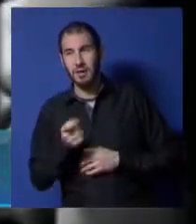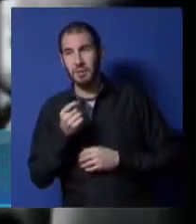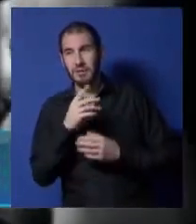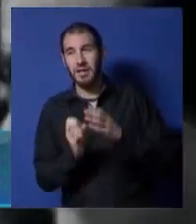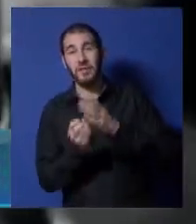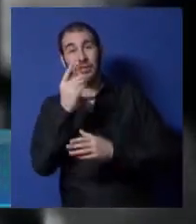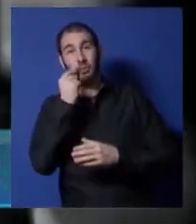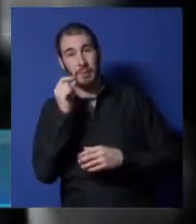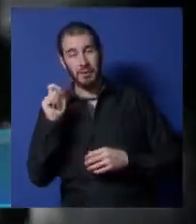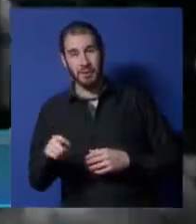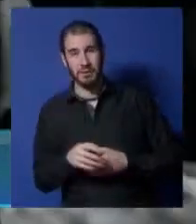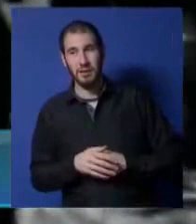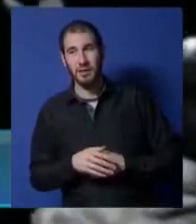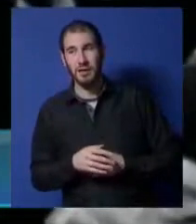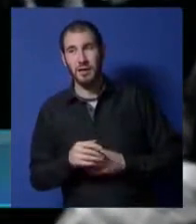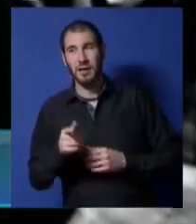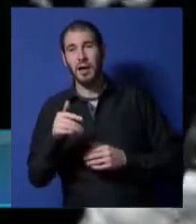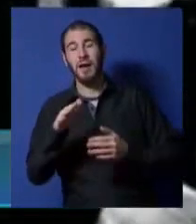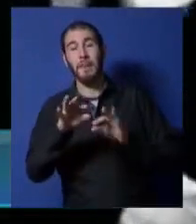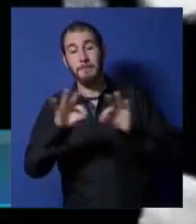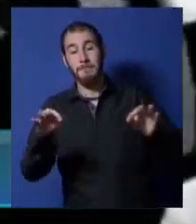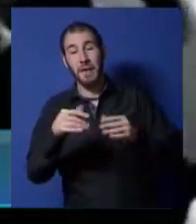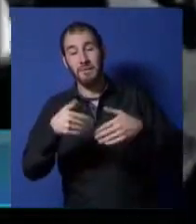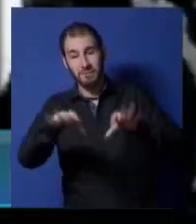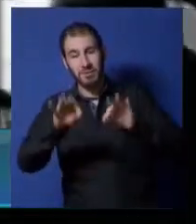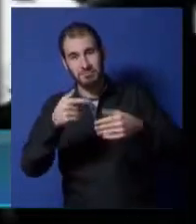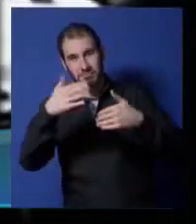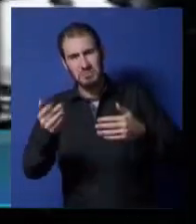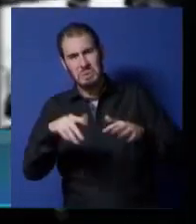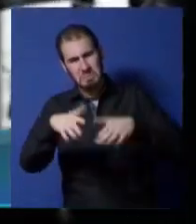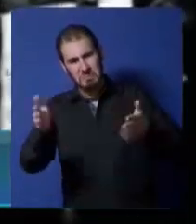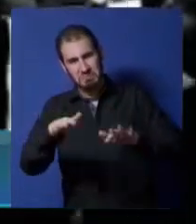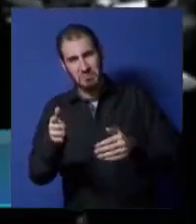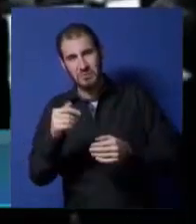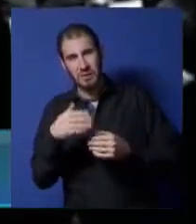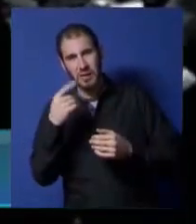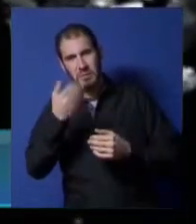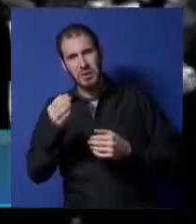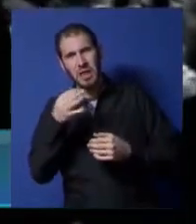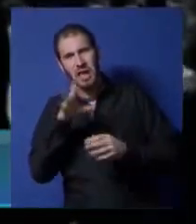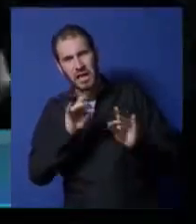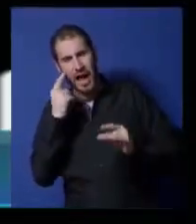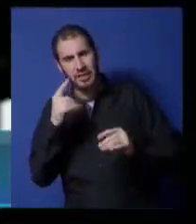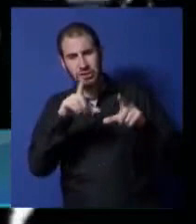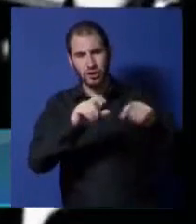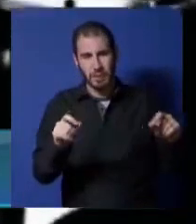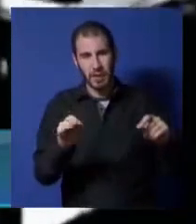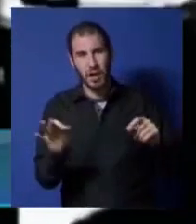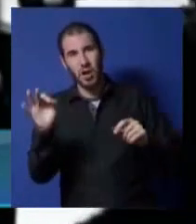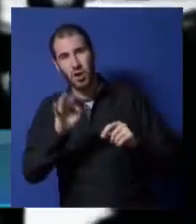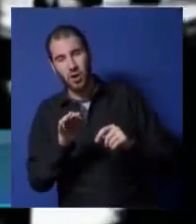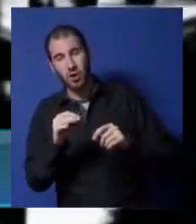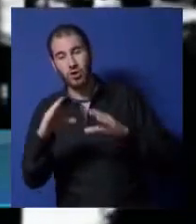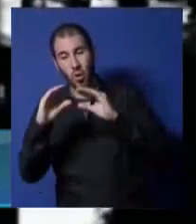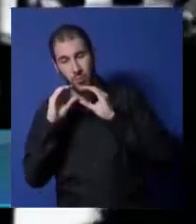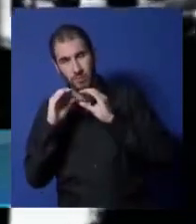del padre de él, tirar unos bifes a la parrilla, como se dice, ¿no? Dijo, voy a hacer unos bifes y voy a darle la opción al cliente de choripanes y el